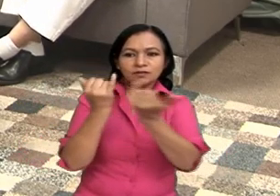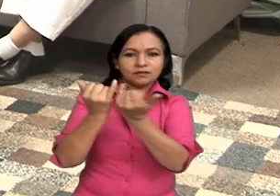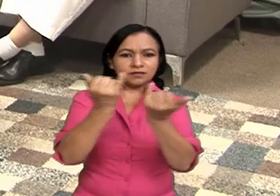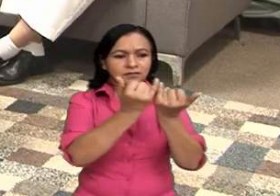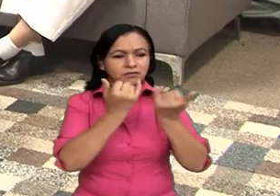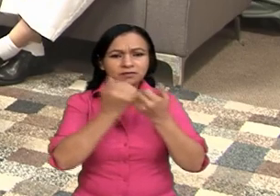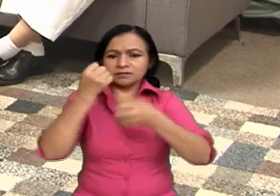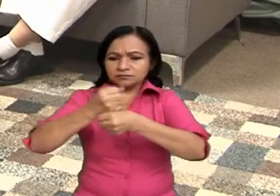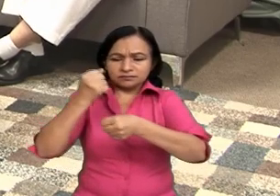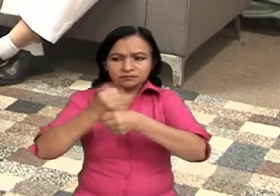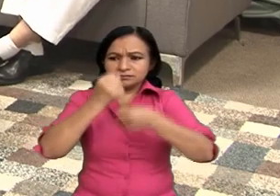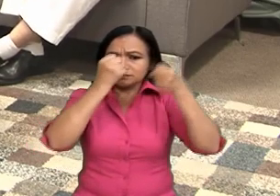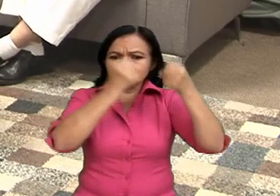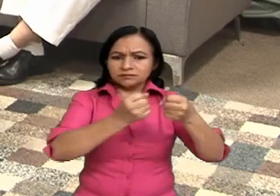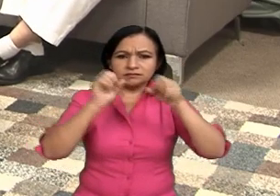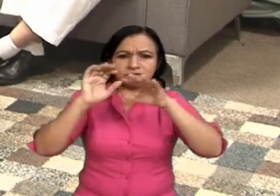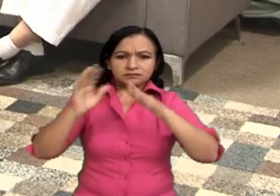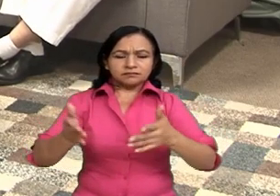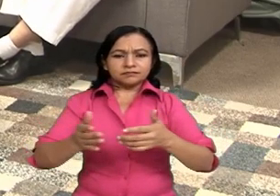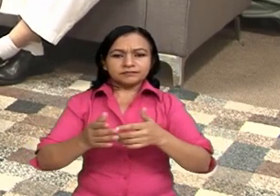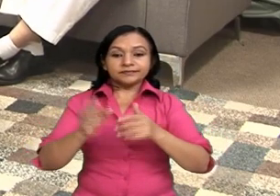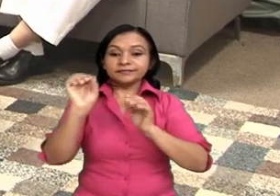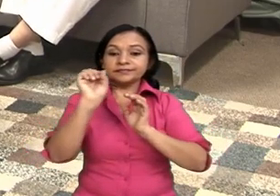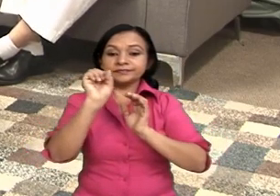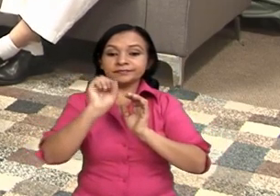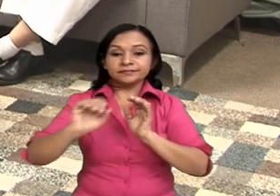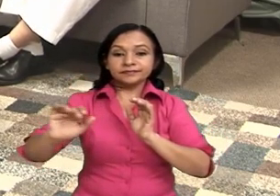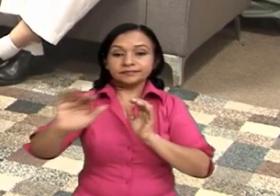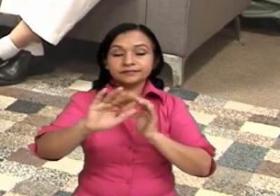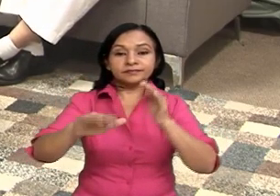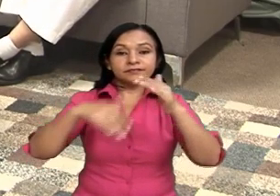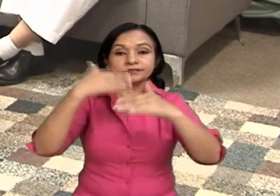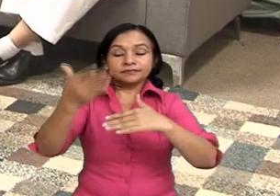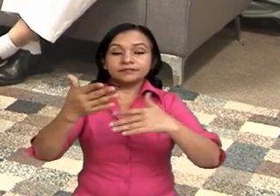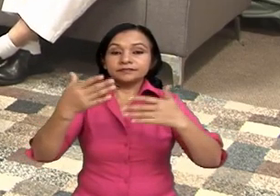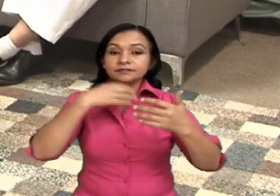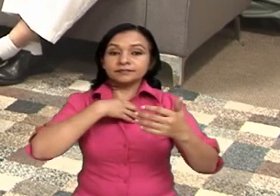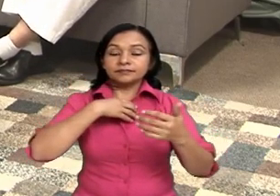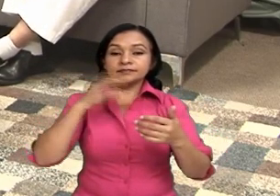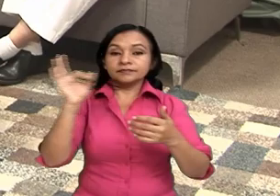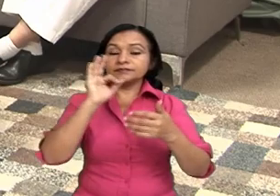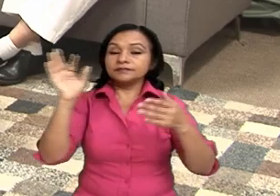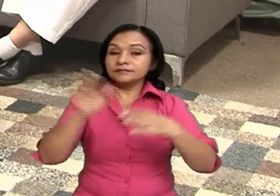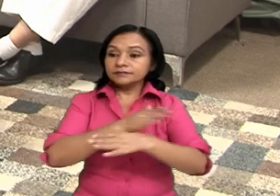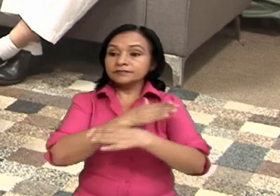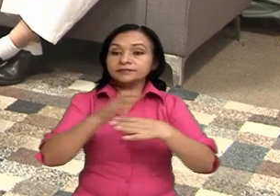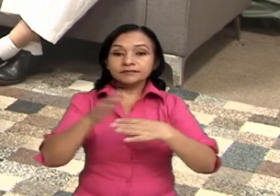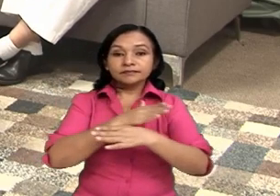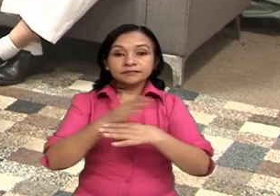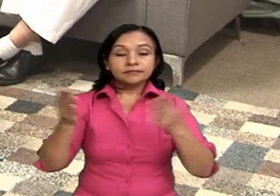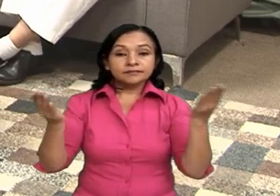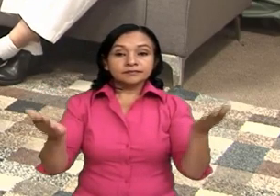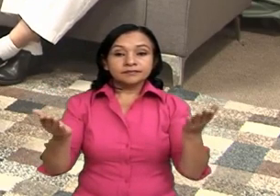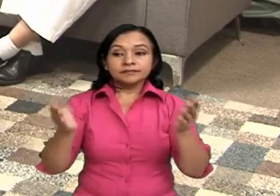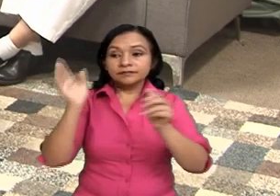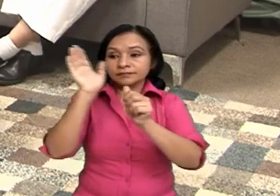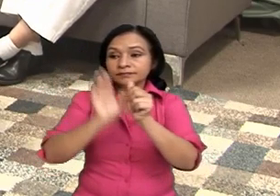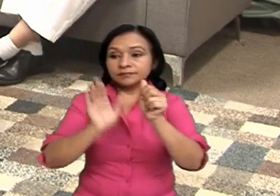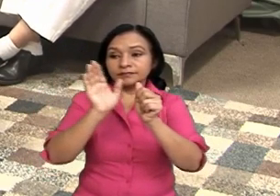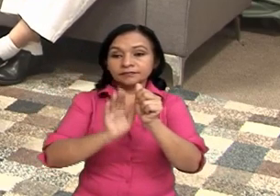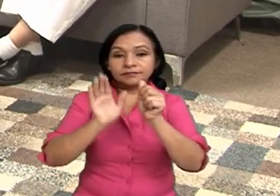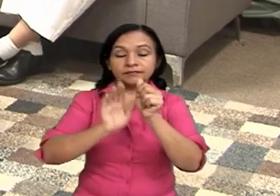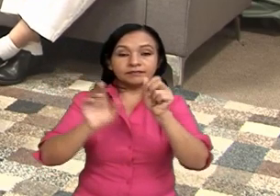el trabajo. Hacia la sociedad, hacia afuera, el comportamiento es diferente. Cada quien